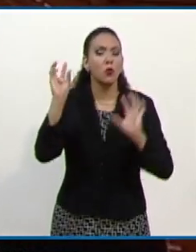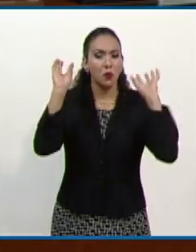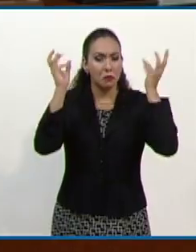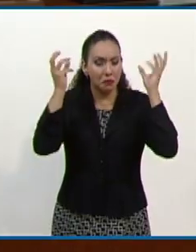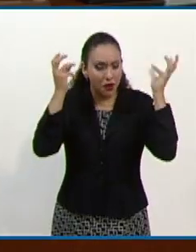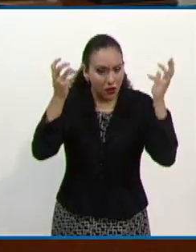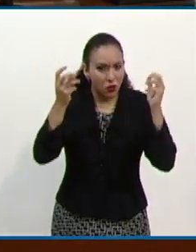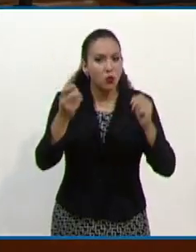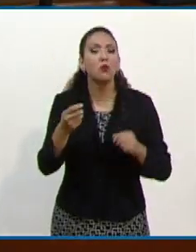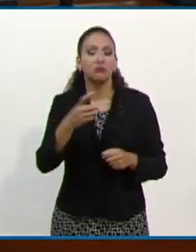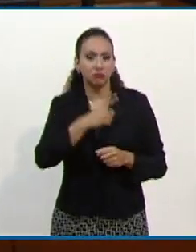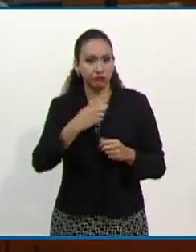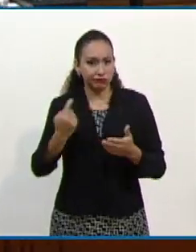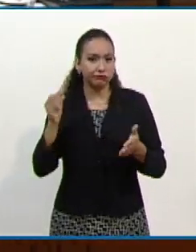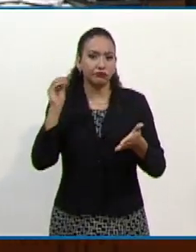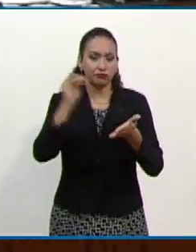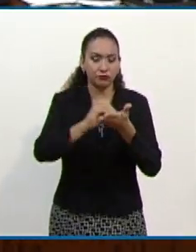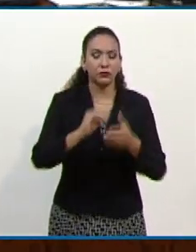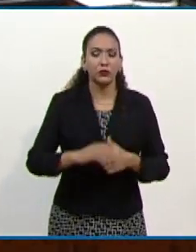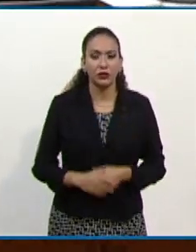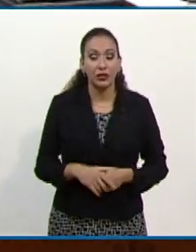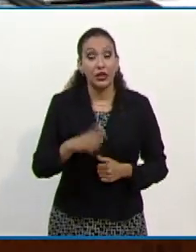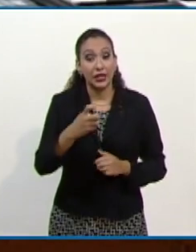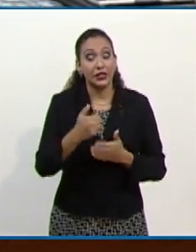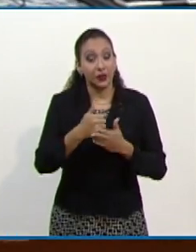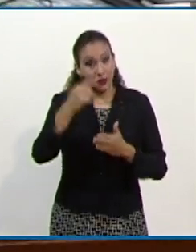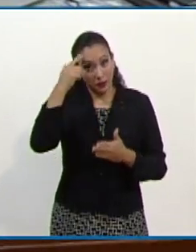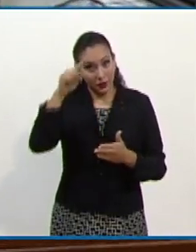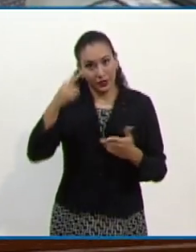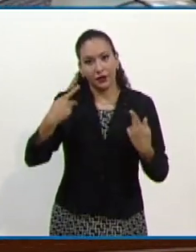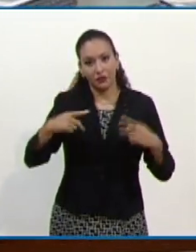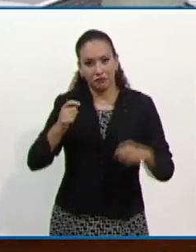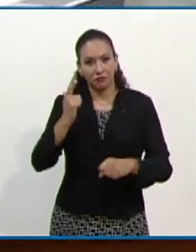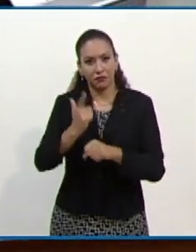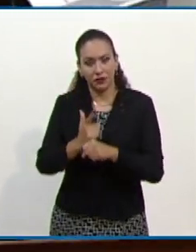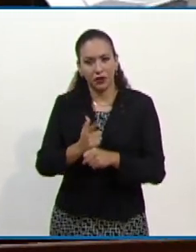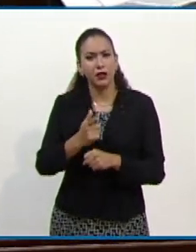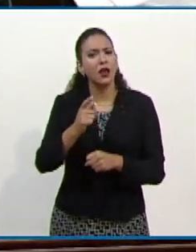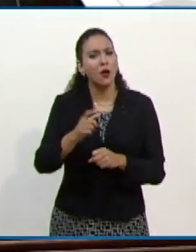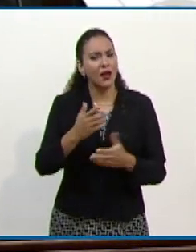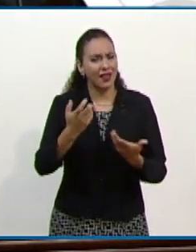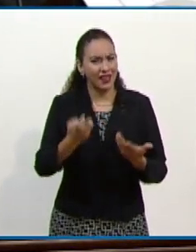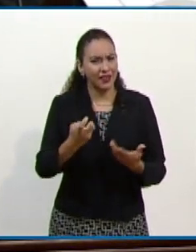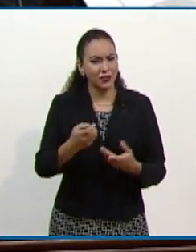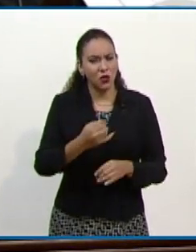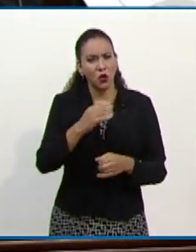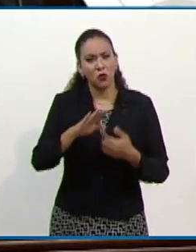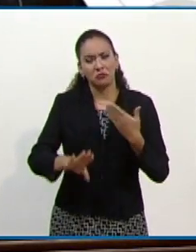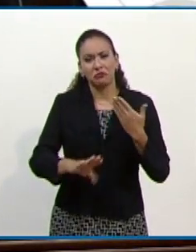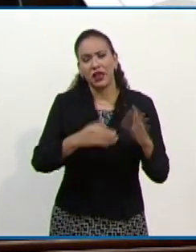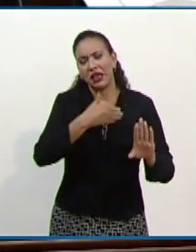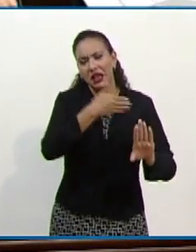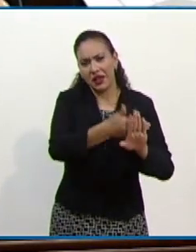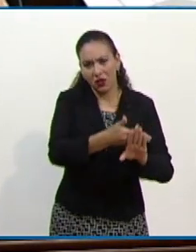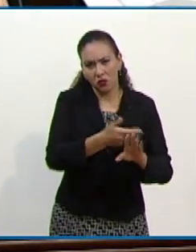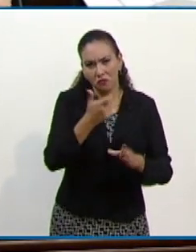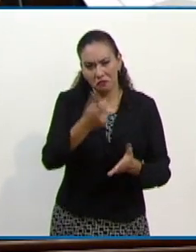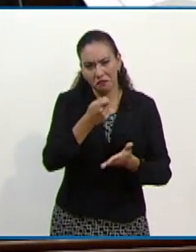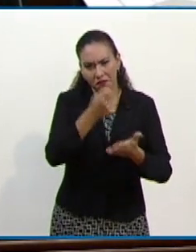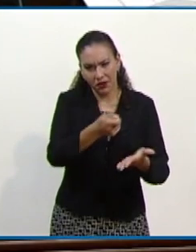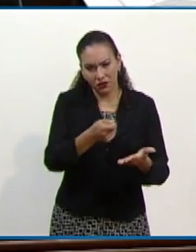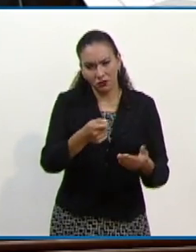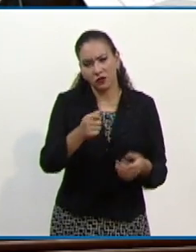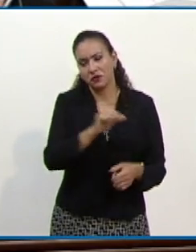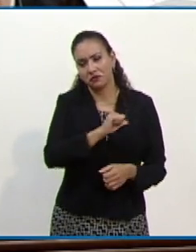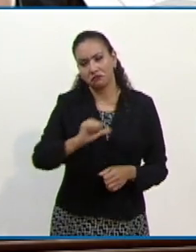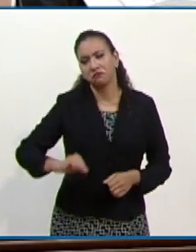también rechazó que estas disposiciones atenten contra la autonomía presupuestal de las alcaldías al imponerles el